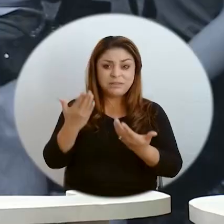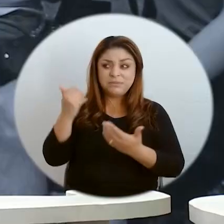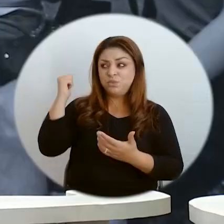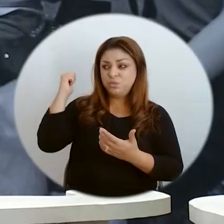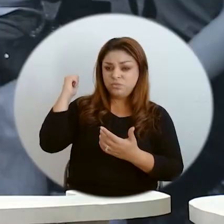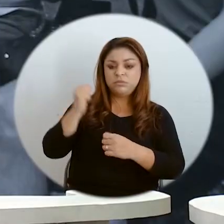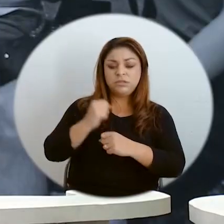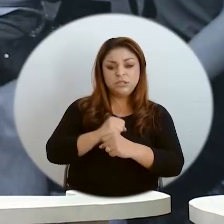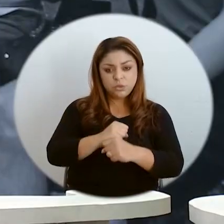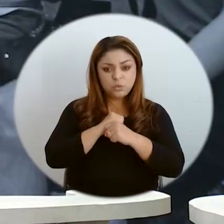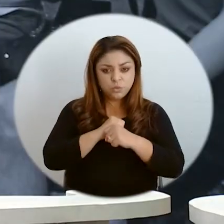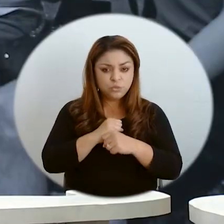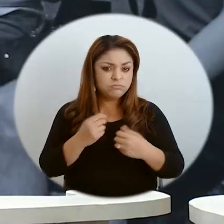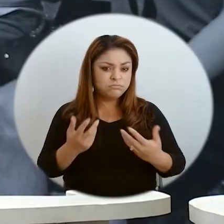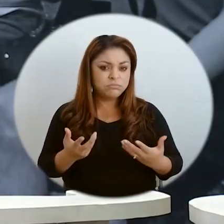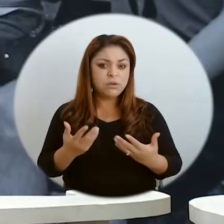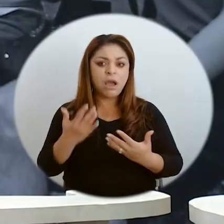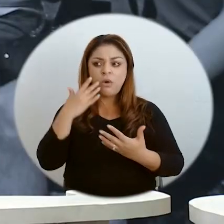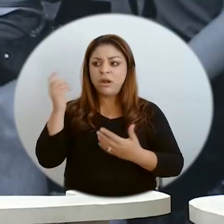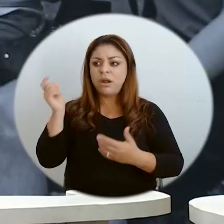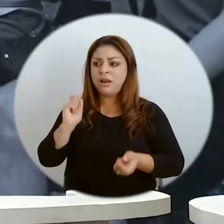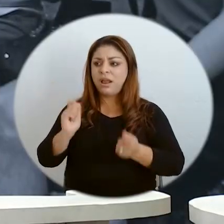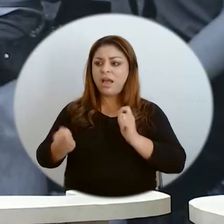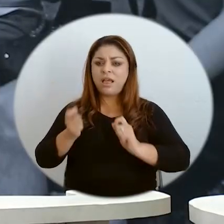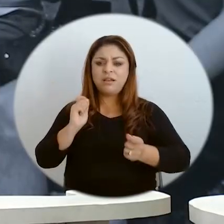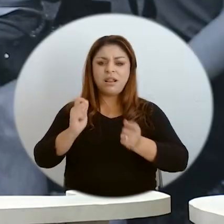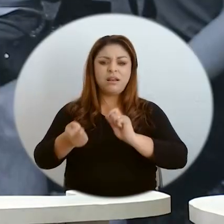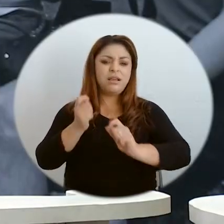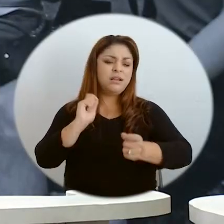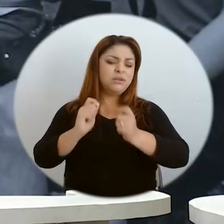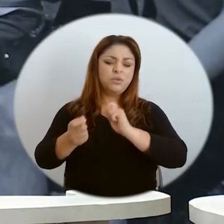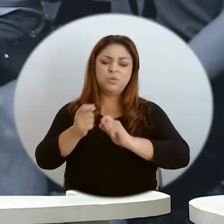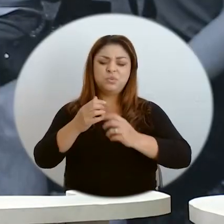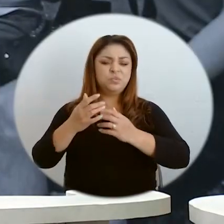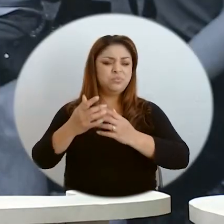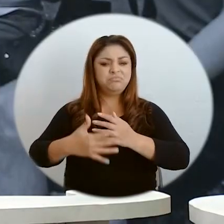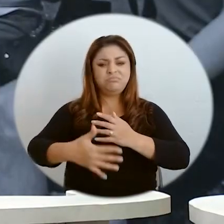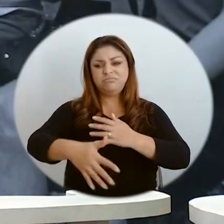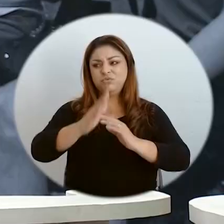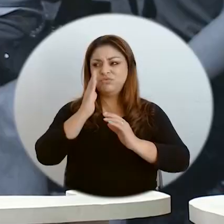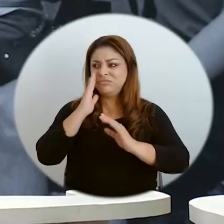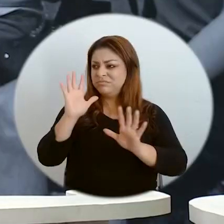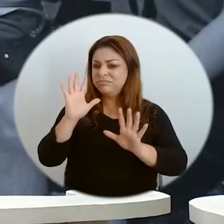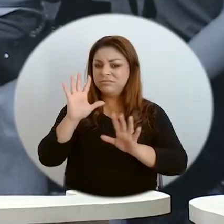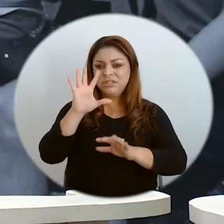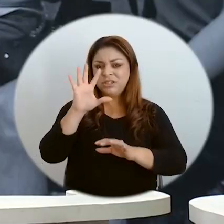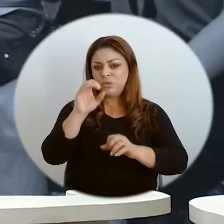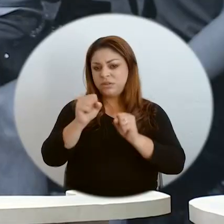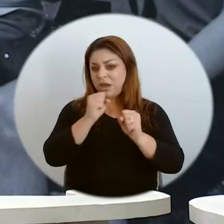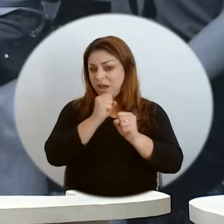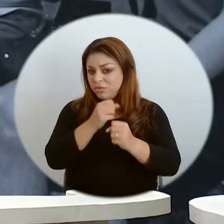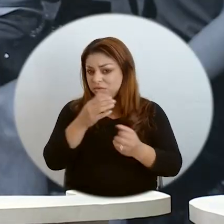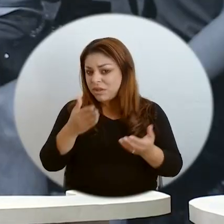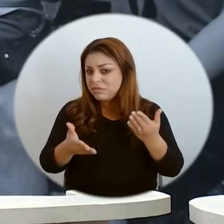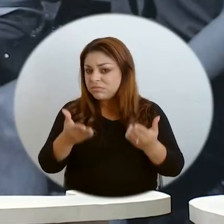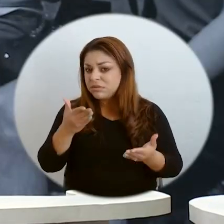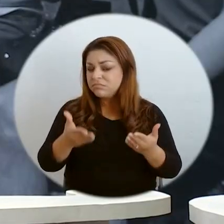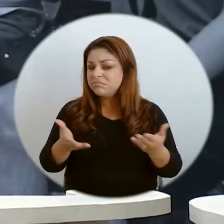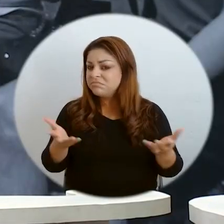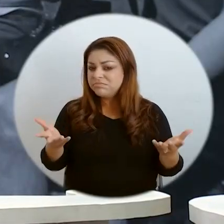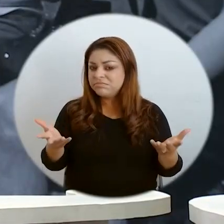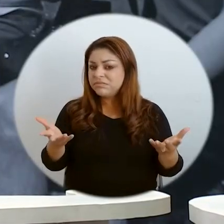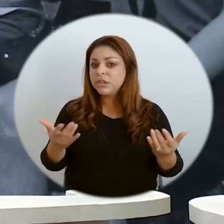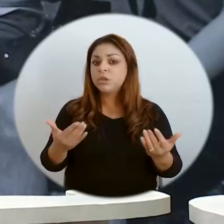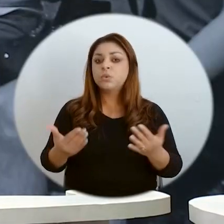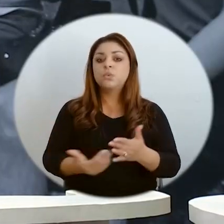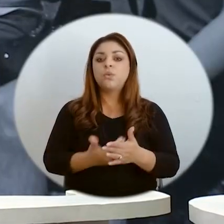al capullo porque el capullo era seguro, porque tanto cambio que ha habido, ¿verdad?, en los últimos, ¿qué?, 50